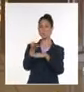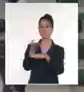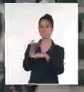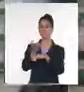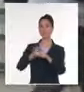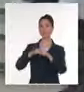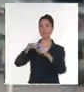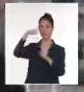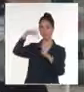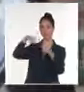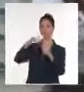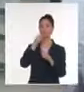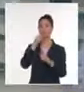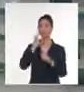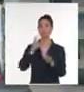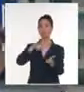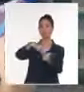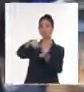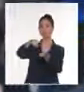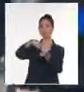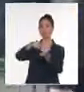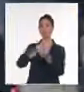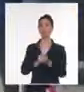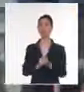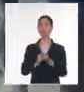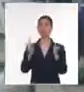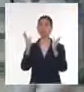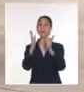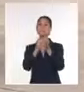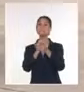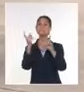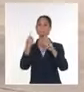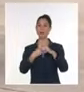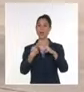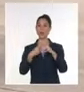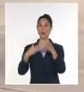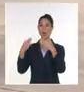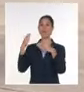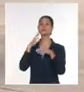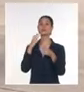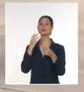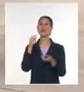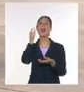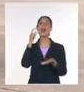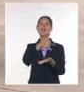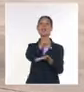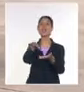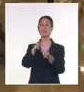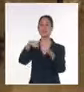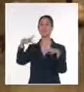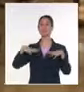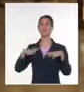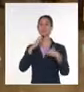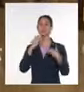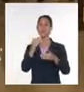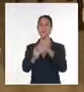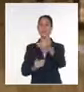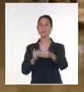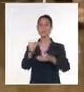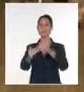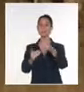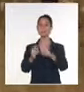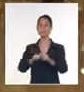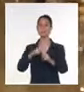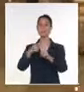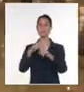fue presentada durante la Feria del Turismo en mayo y busca mejorar la eficiencia y seguridad en todas las etapas del proceso, desde la solicitud